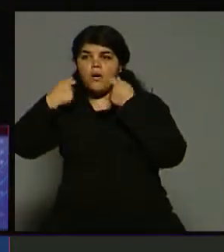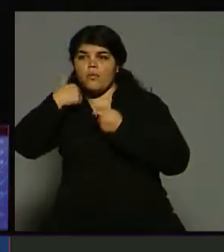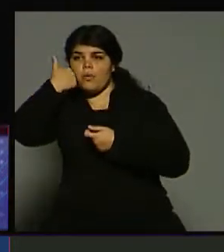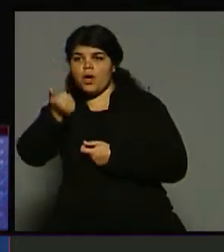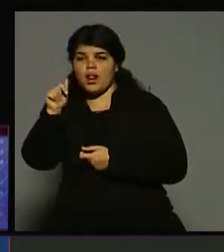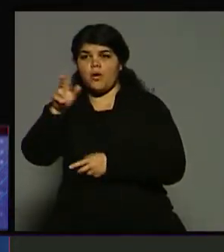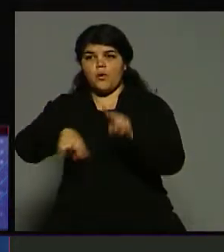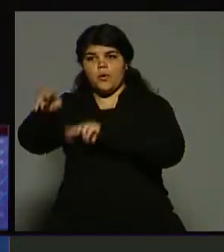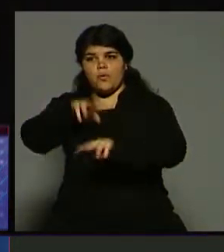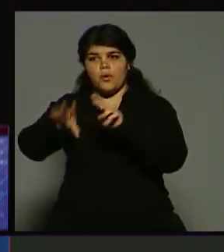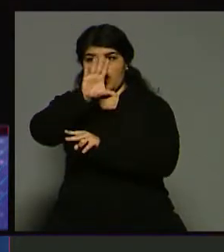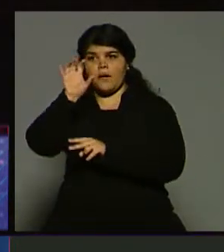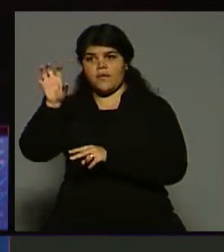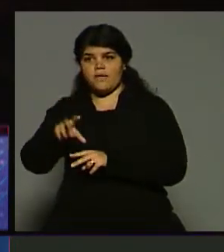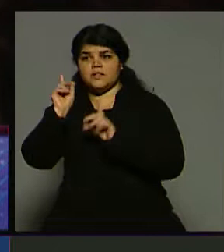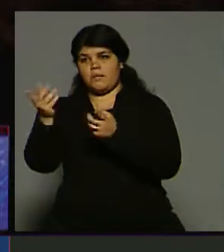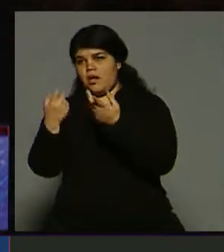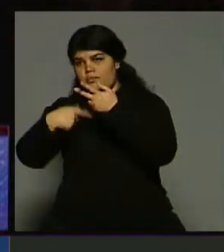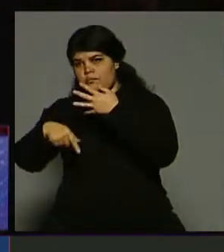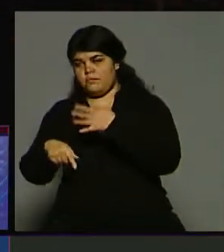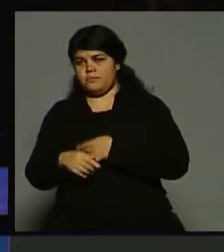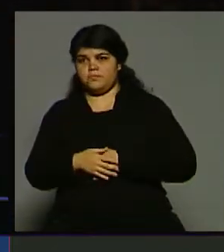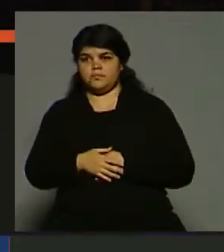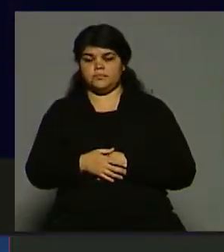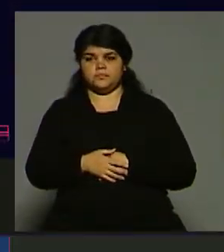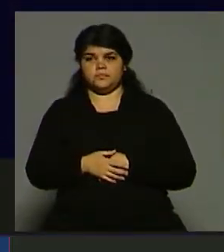la provincia, entre otras cosas.